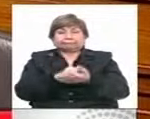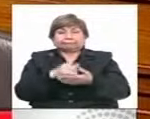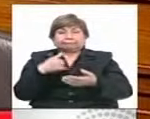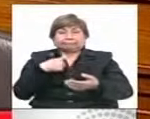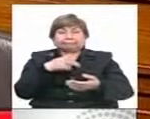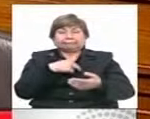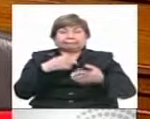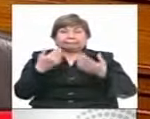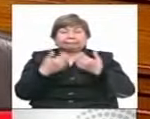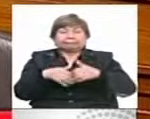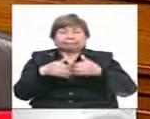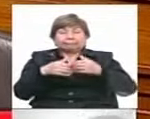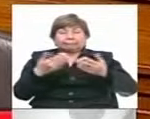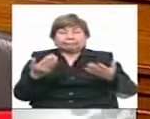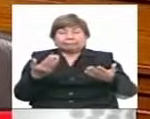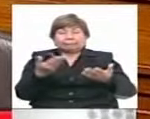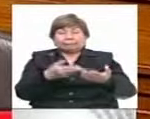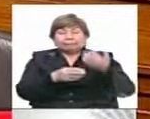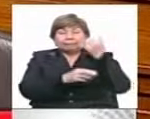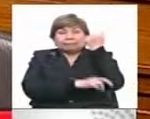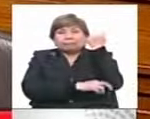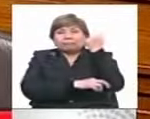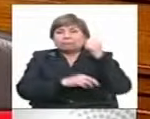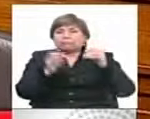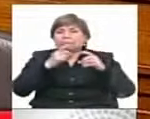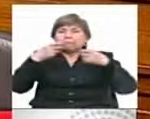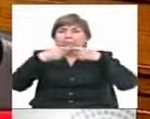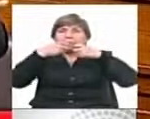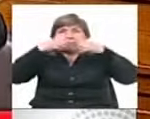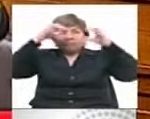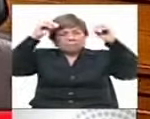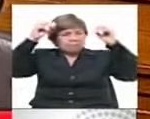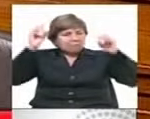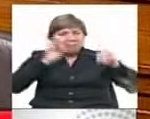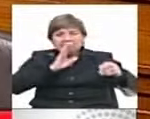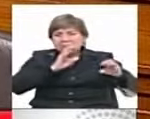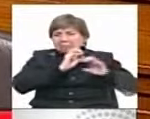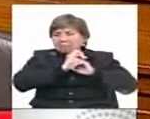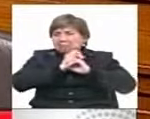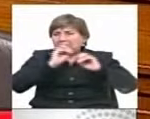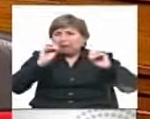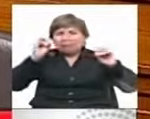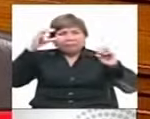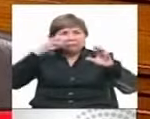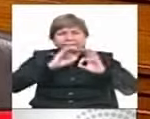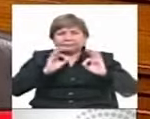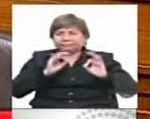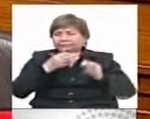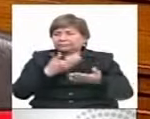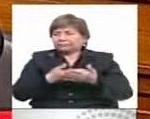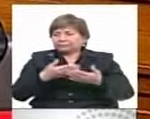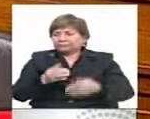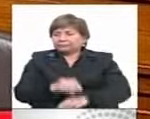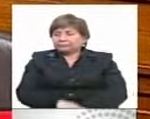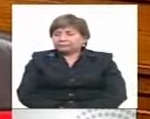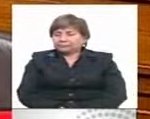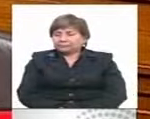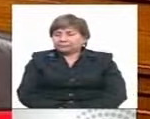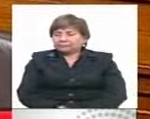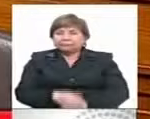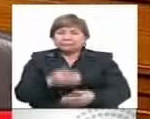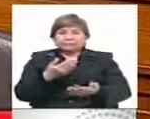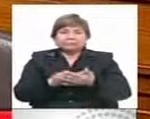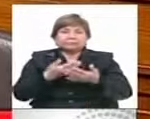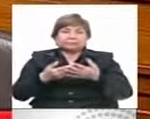a industrializar un país sin energía? No se habla nada de la energía, no se habla nada de esos